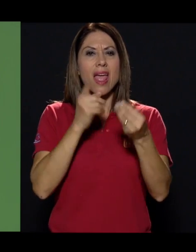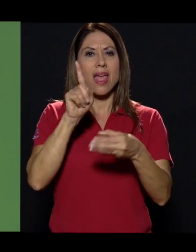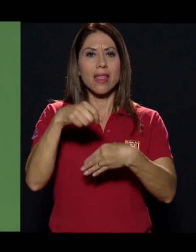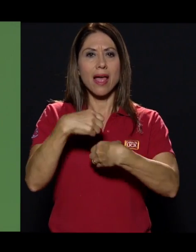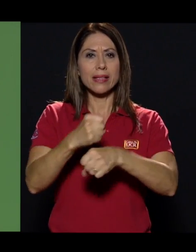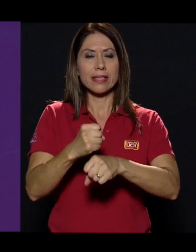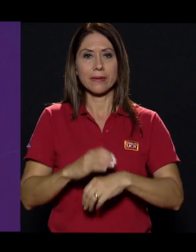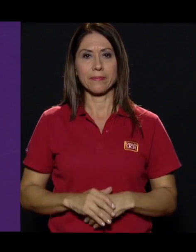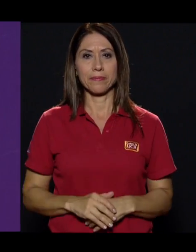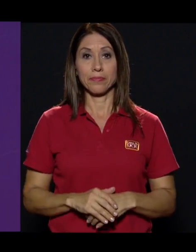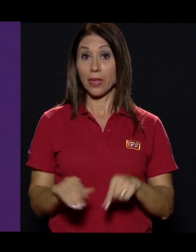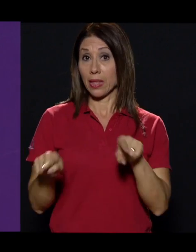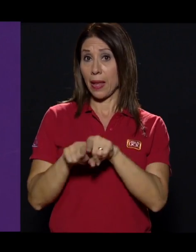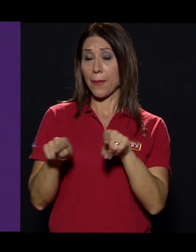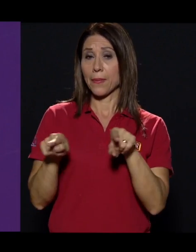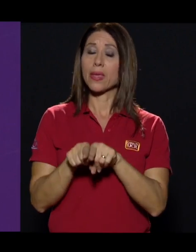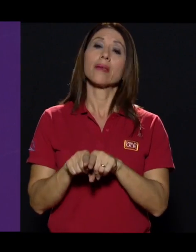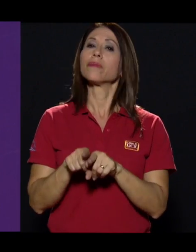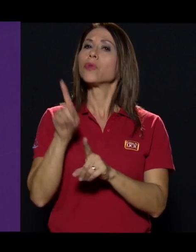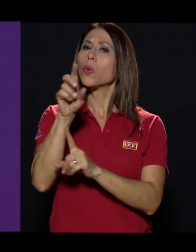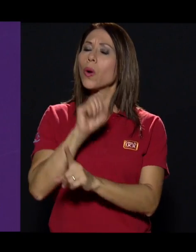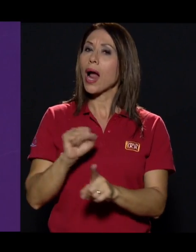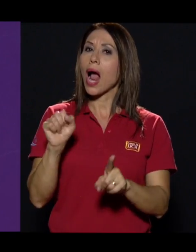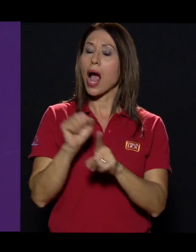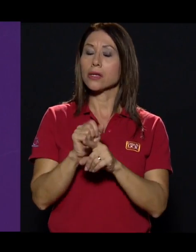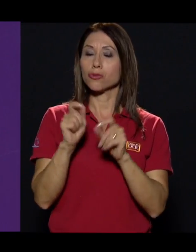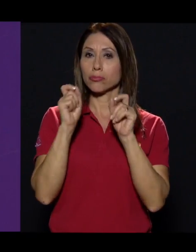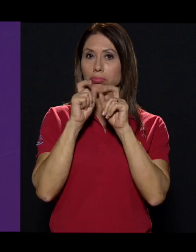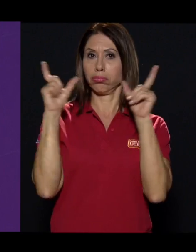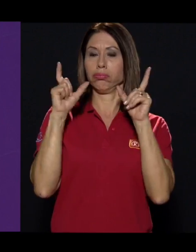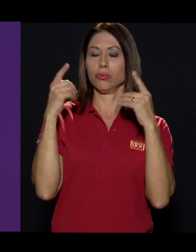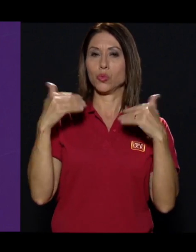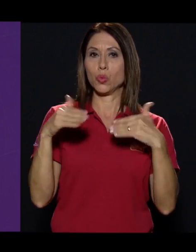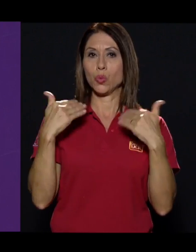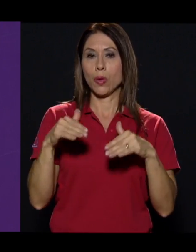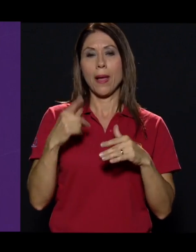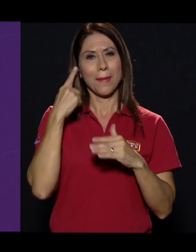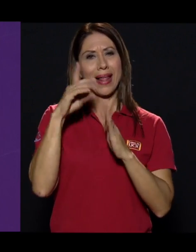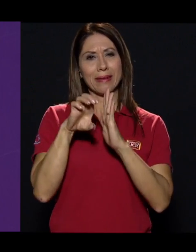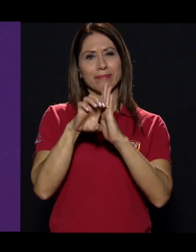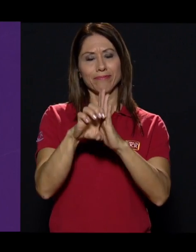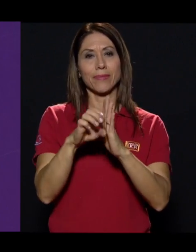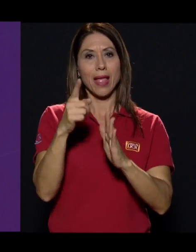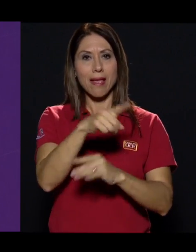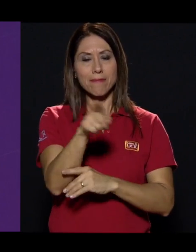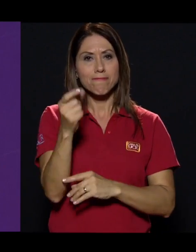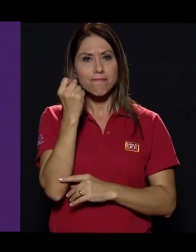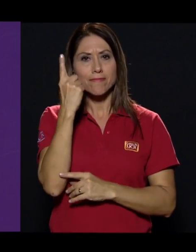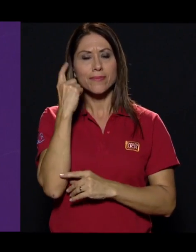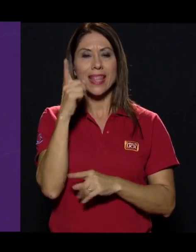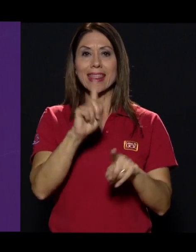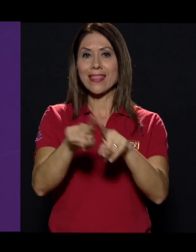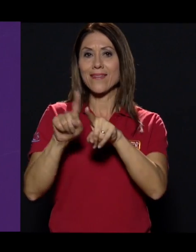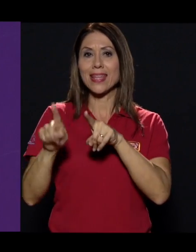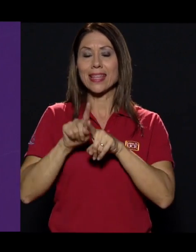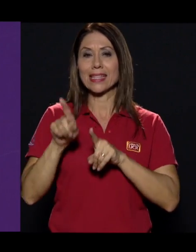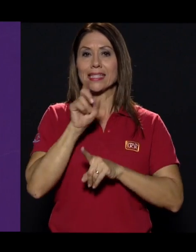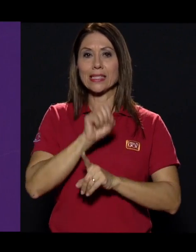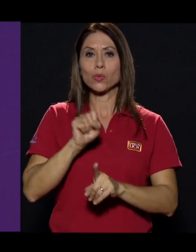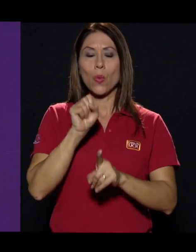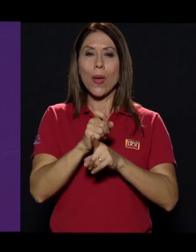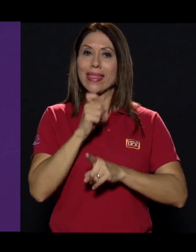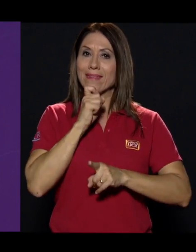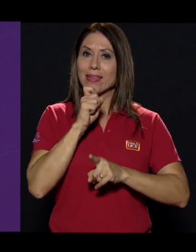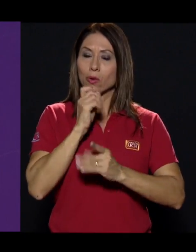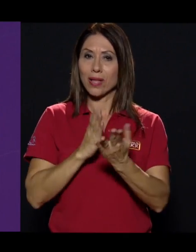que dirigirnos. Un caso también muy alarmante que podríamos dar para poner como en contexto, ¿verdad?, estas dificultades